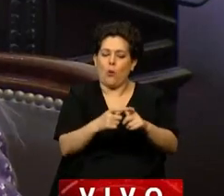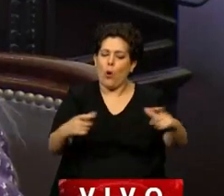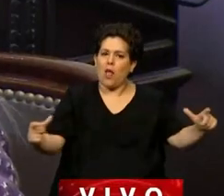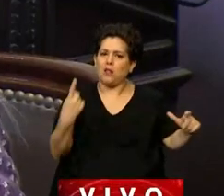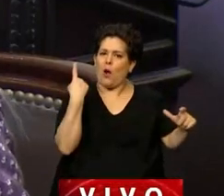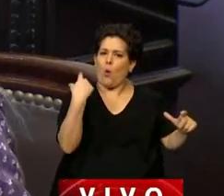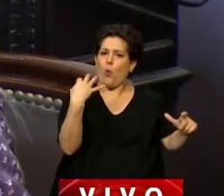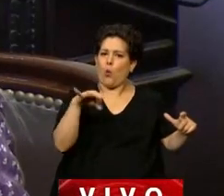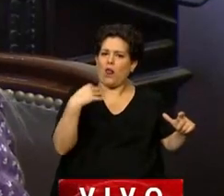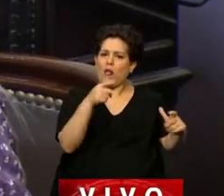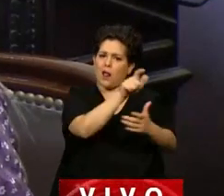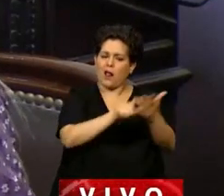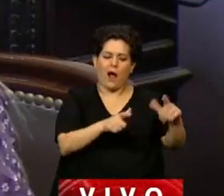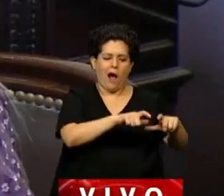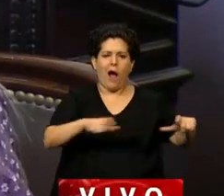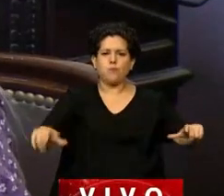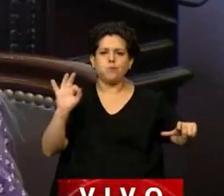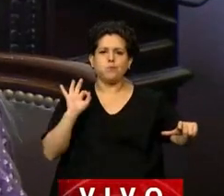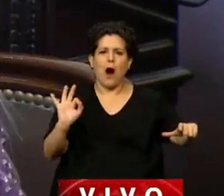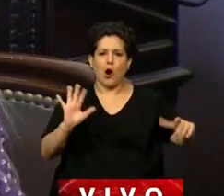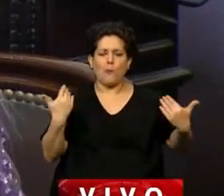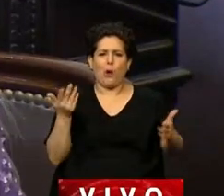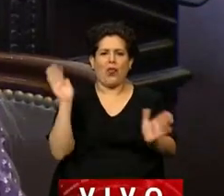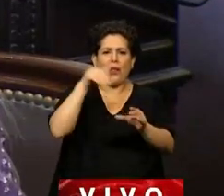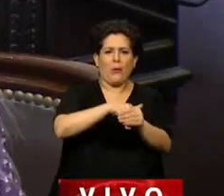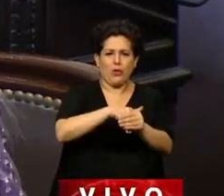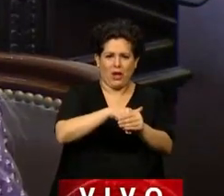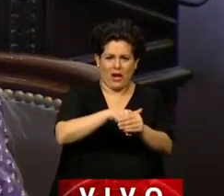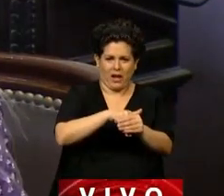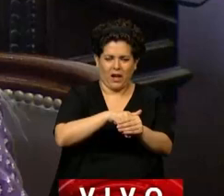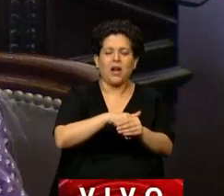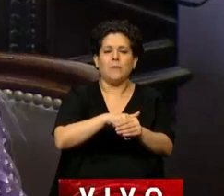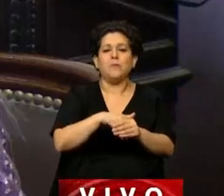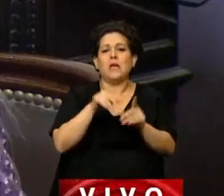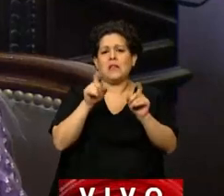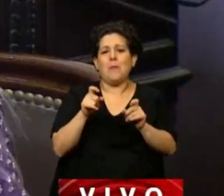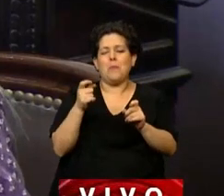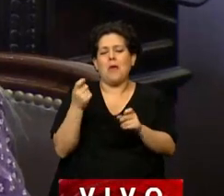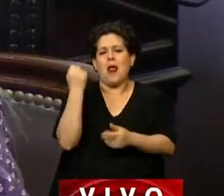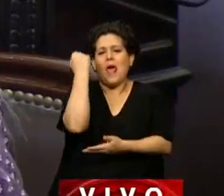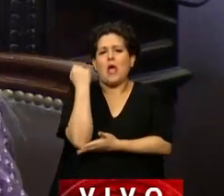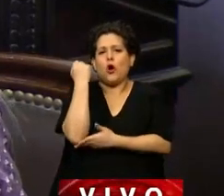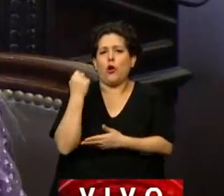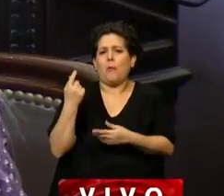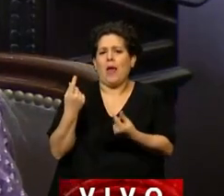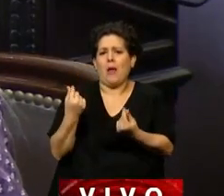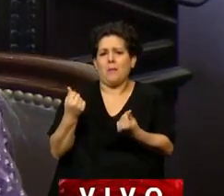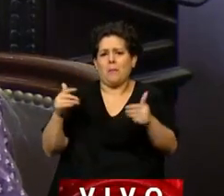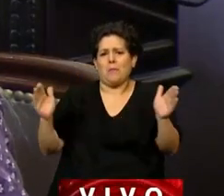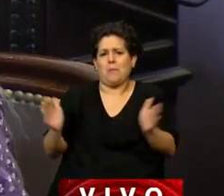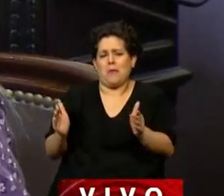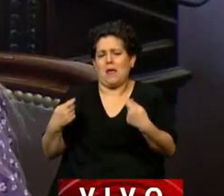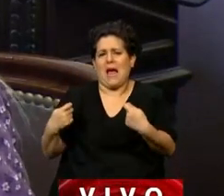falta de boletas. Además de todas estas cuestiones, el ahorro en términos económicos, pero nosotros queremos destacar sobre todo lo